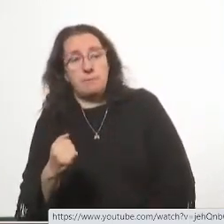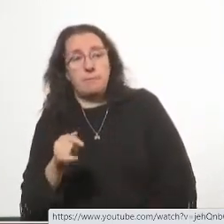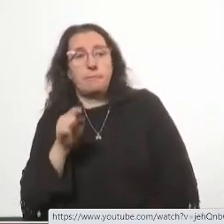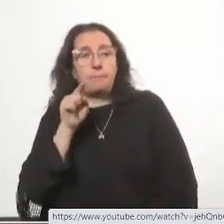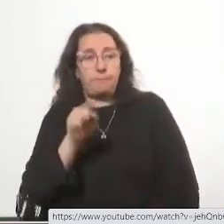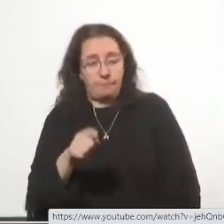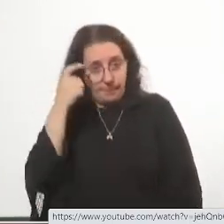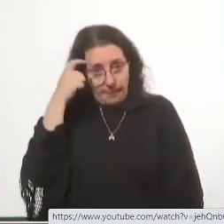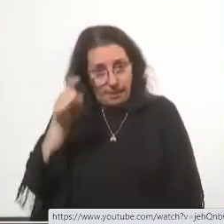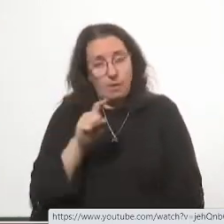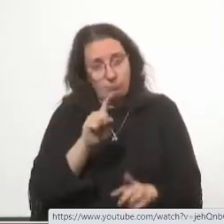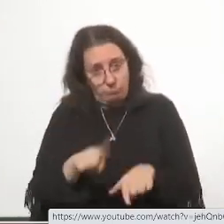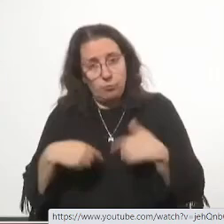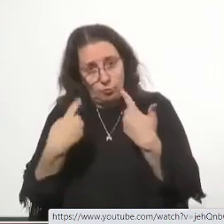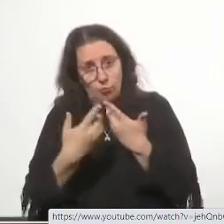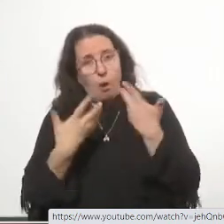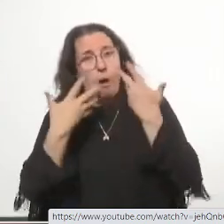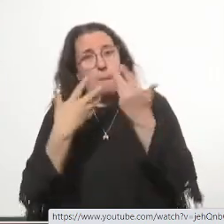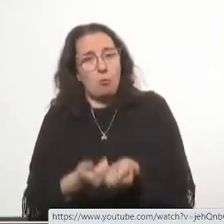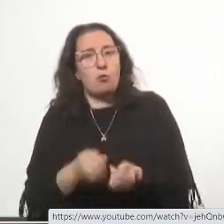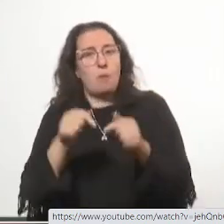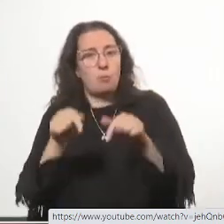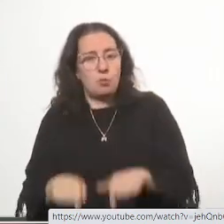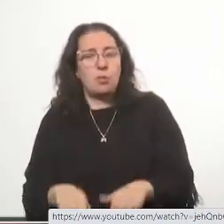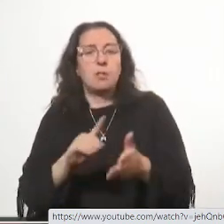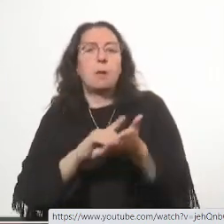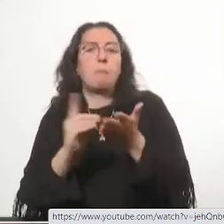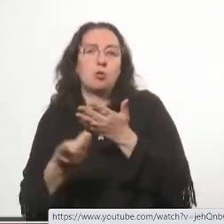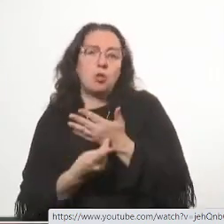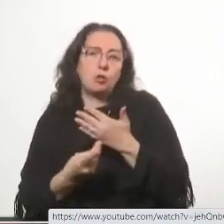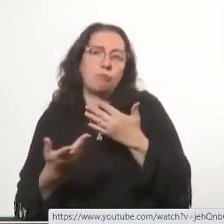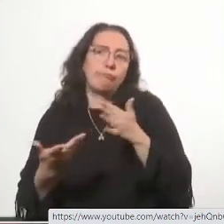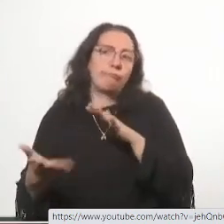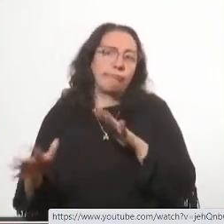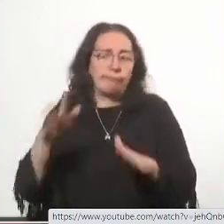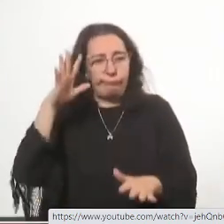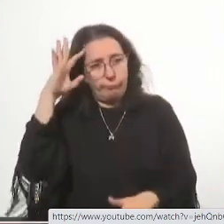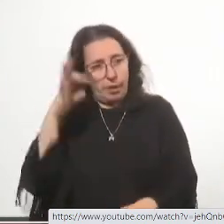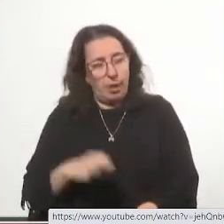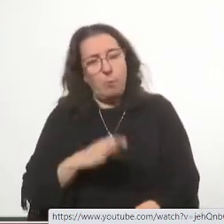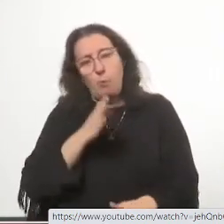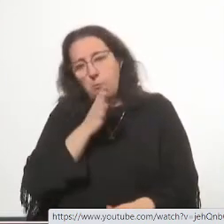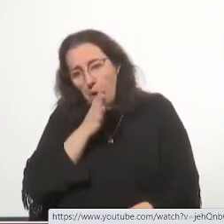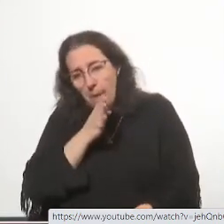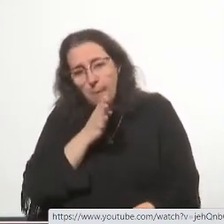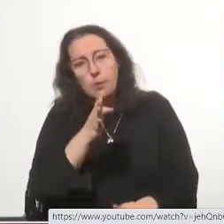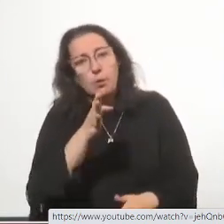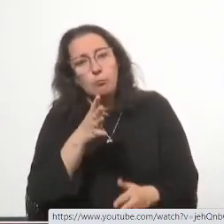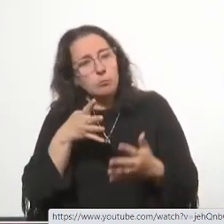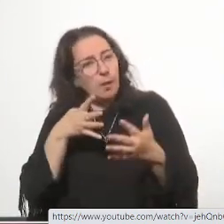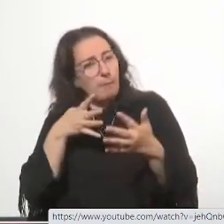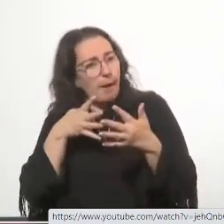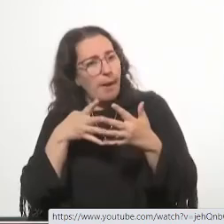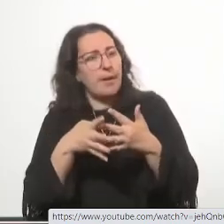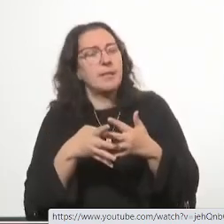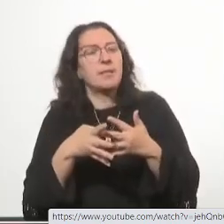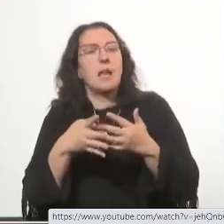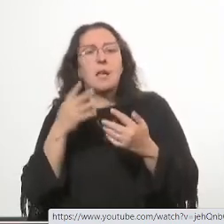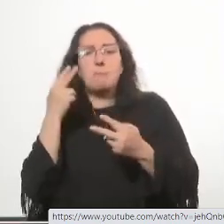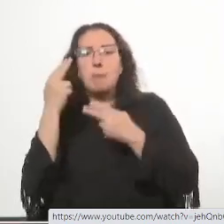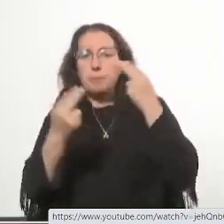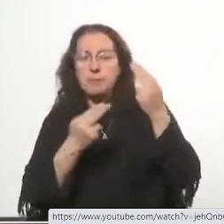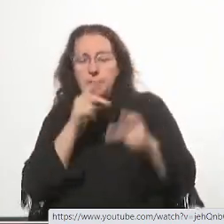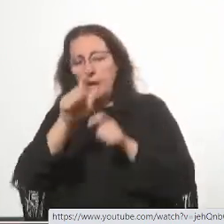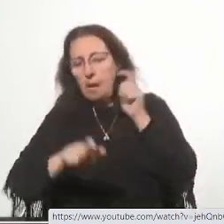con ese espíritu es que nosotros apoyamos este proyecto, que nos parece que está en el camino de la transparencia y de permitir